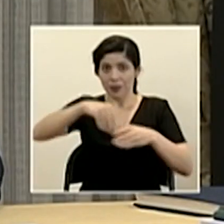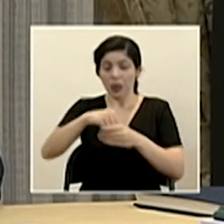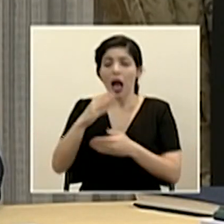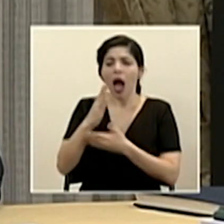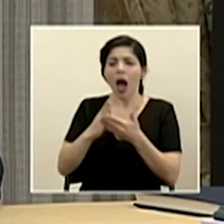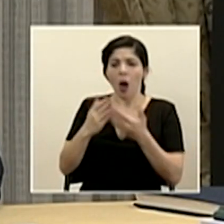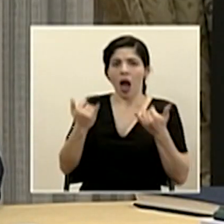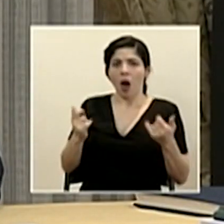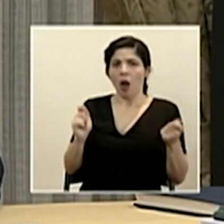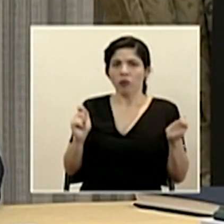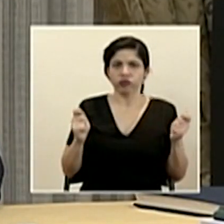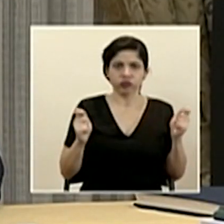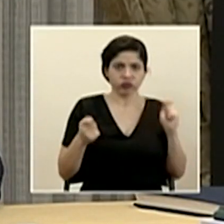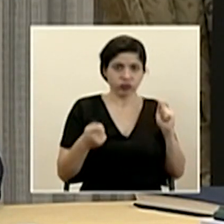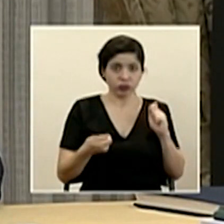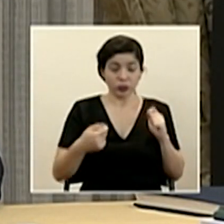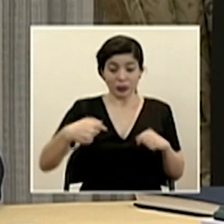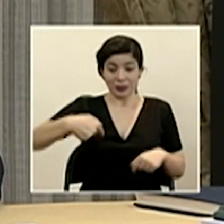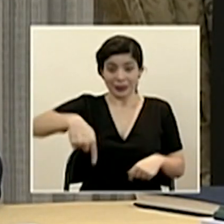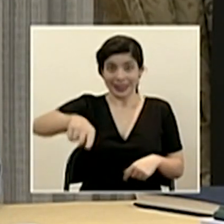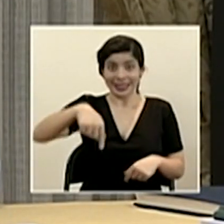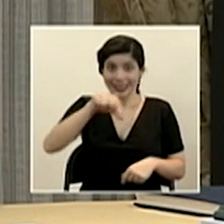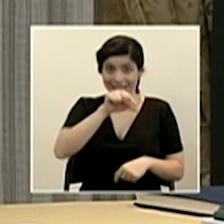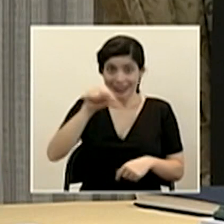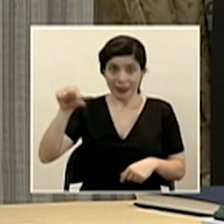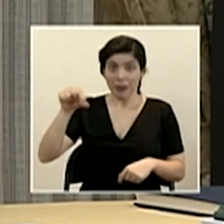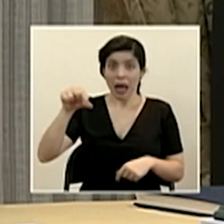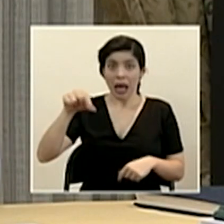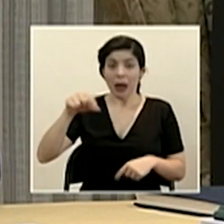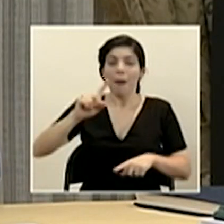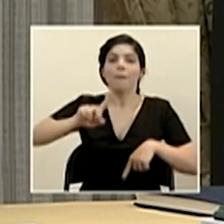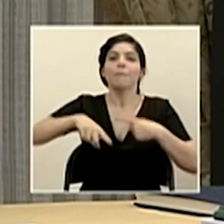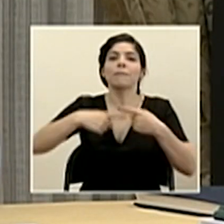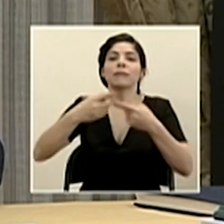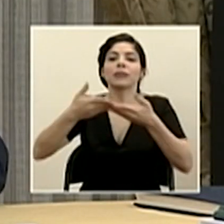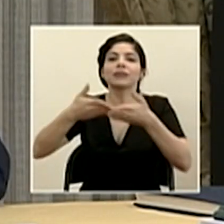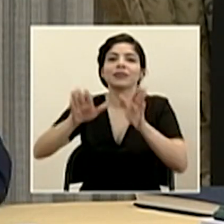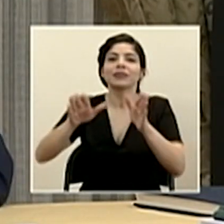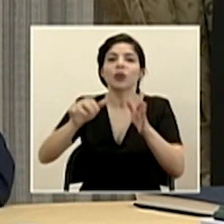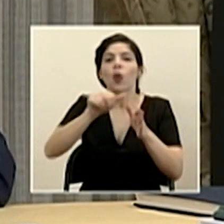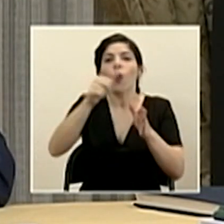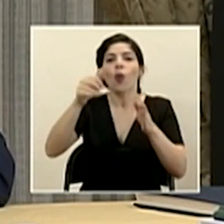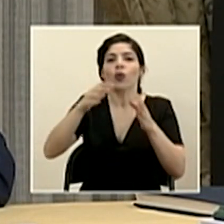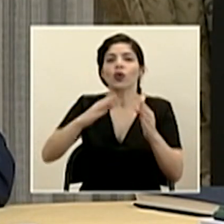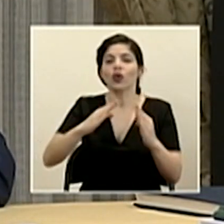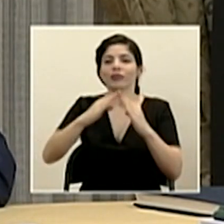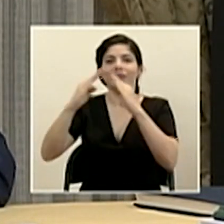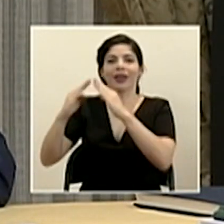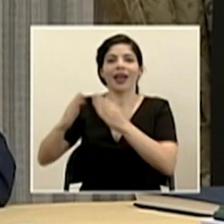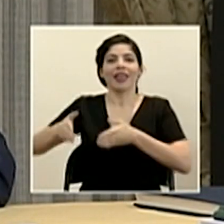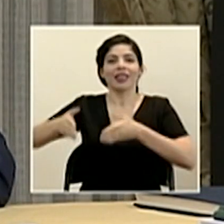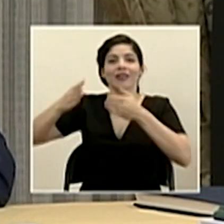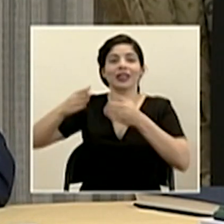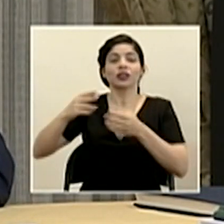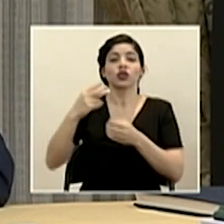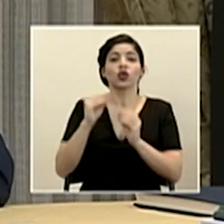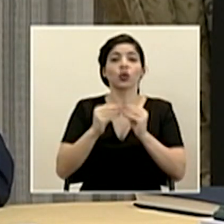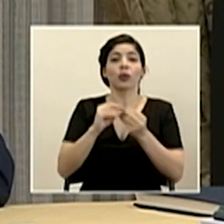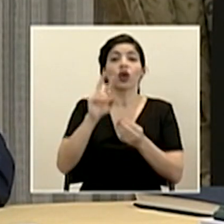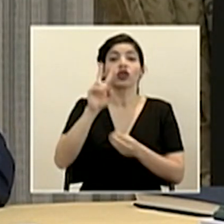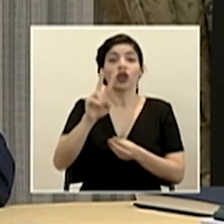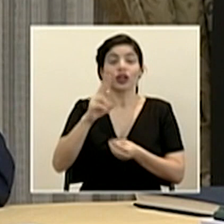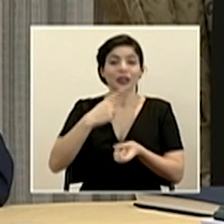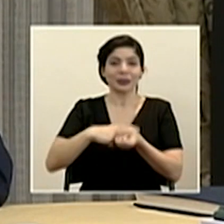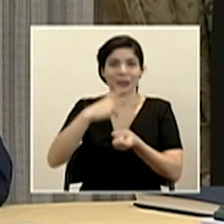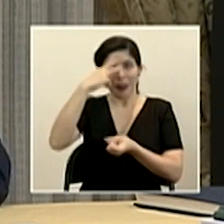algunos cambios. A partir de esta semana se habilitó el anexo 2 del Hospital México